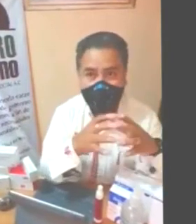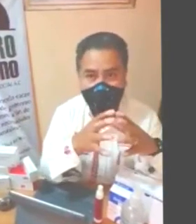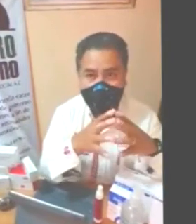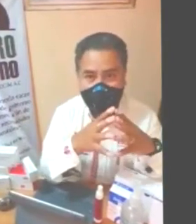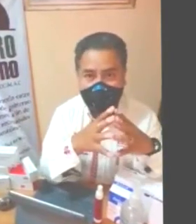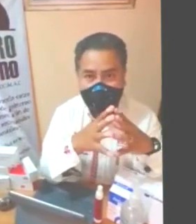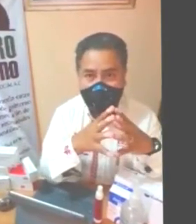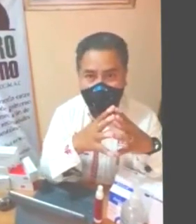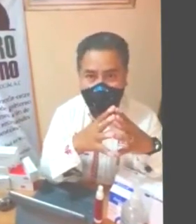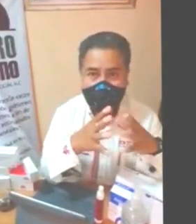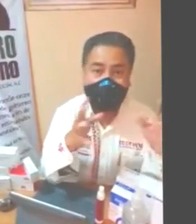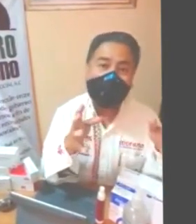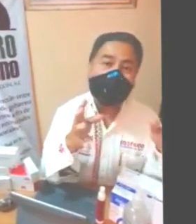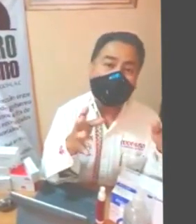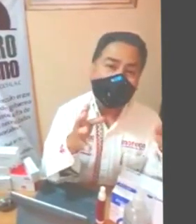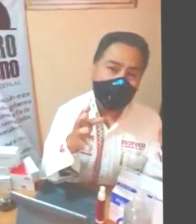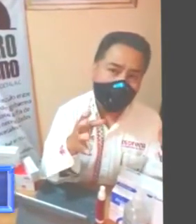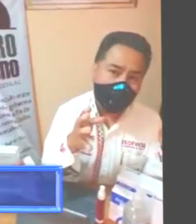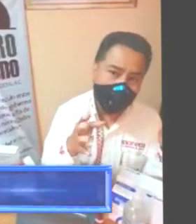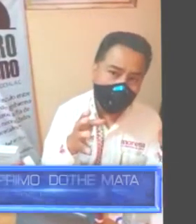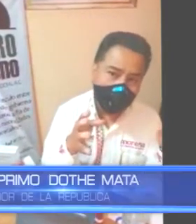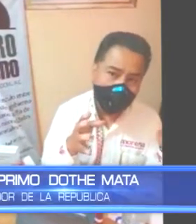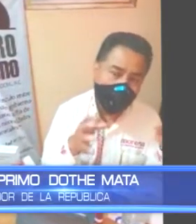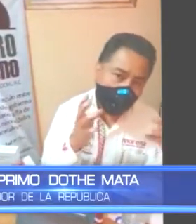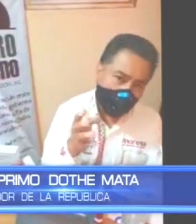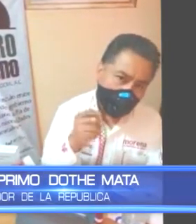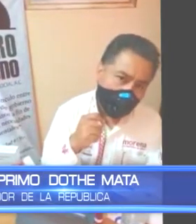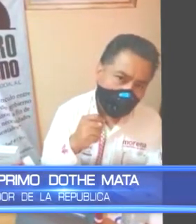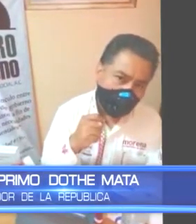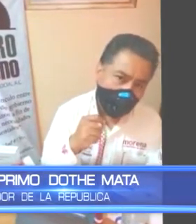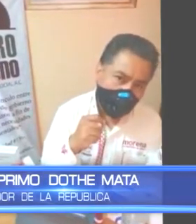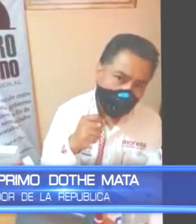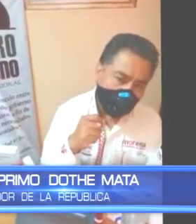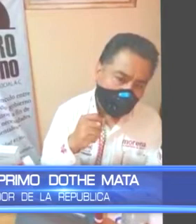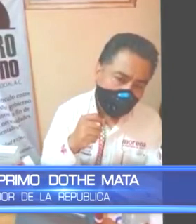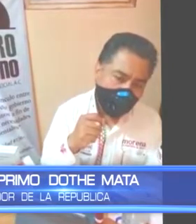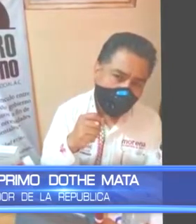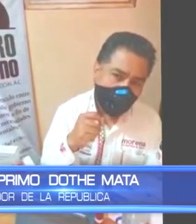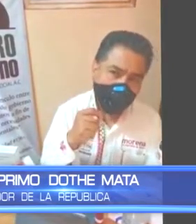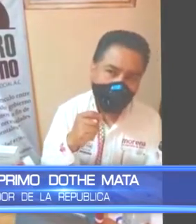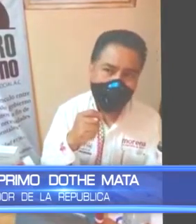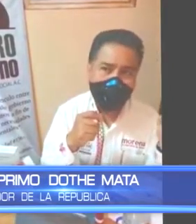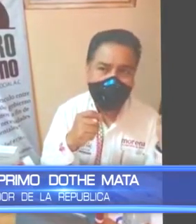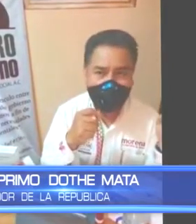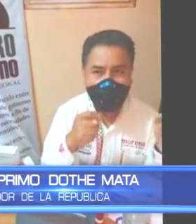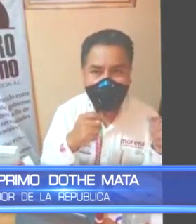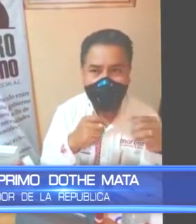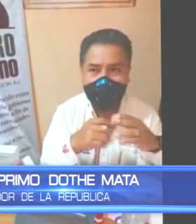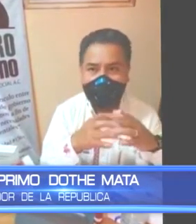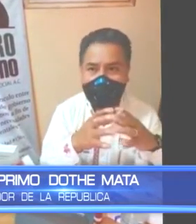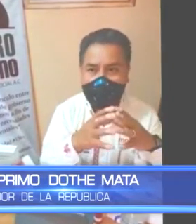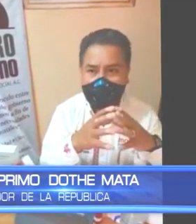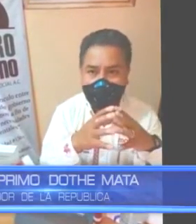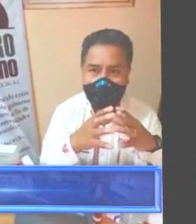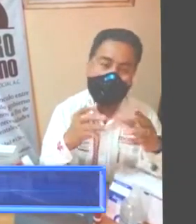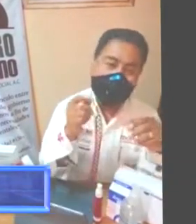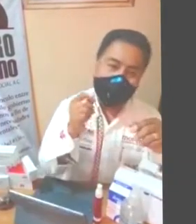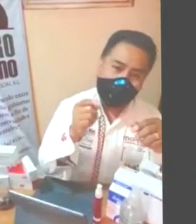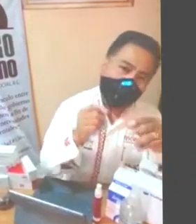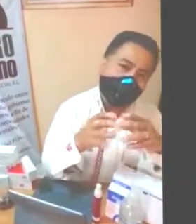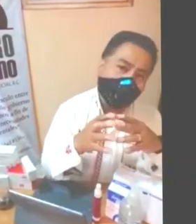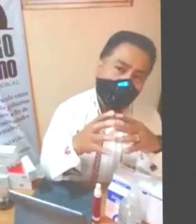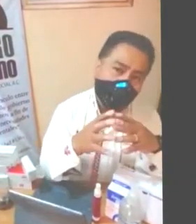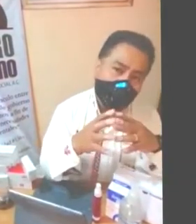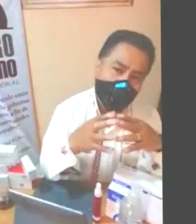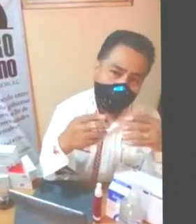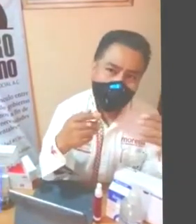50 millones más a la UNAM para combatir al coronavirus, obtenidos de una mayor austeridad y recorte a gastos no prioritarios. De